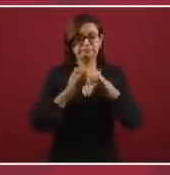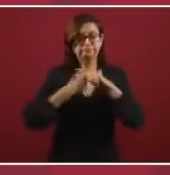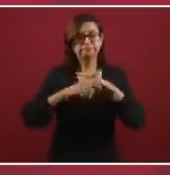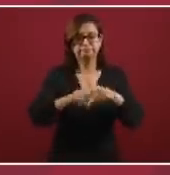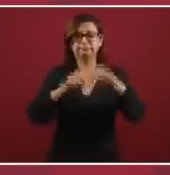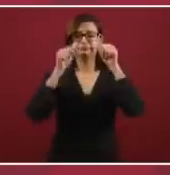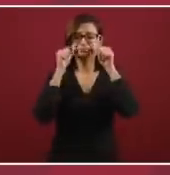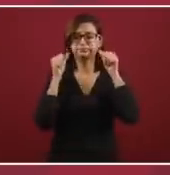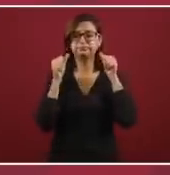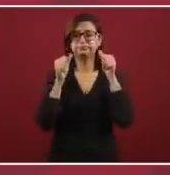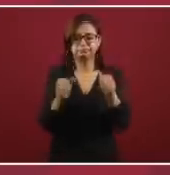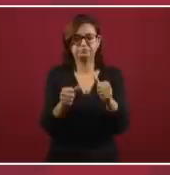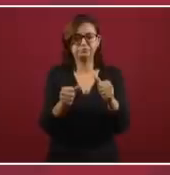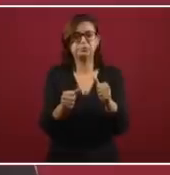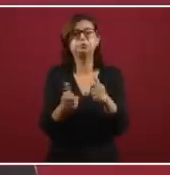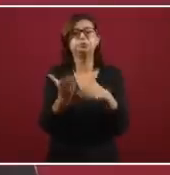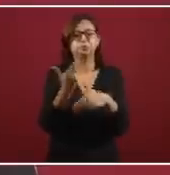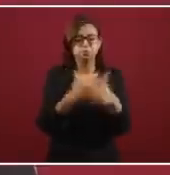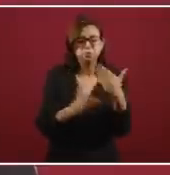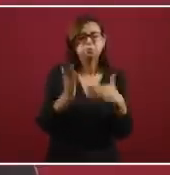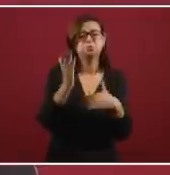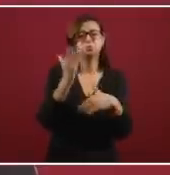y está saliendo bien.